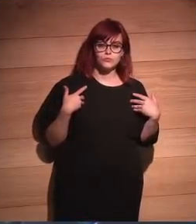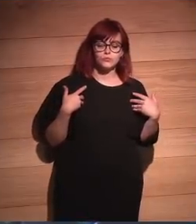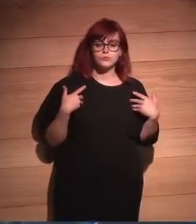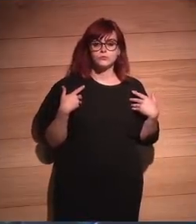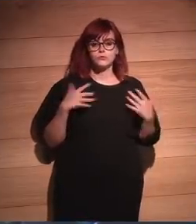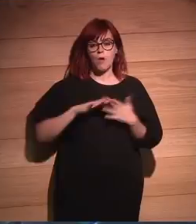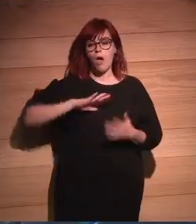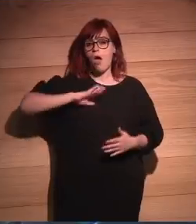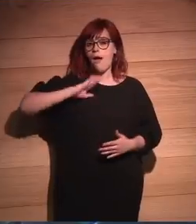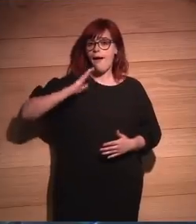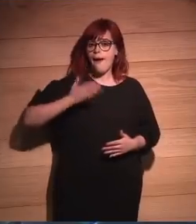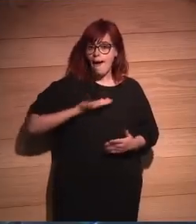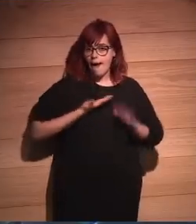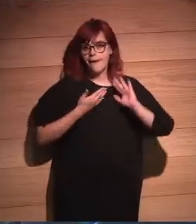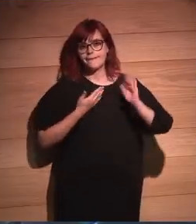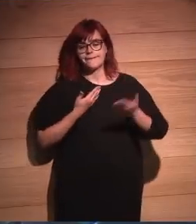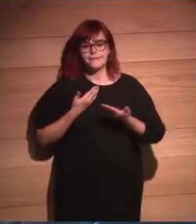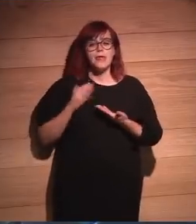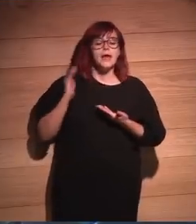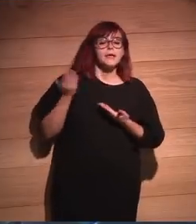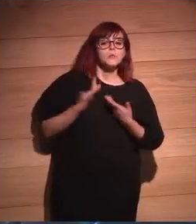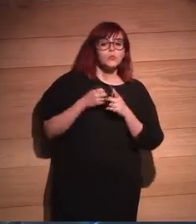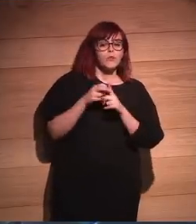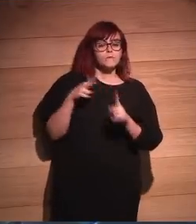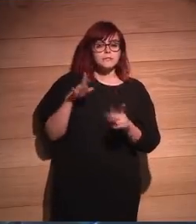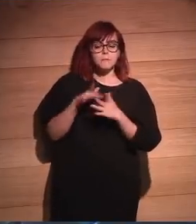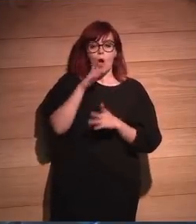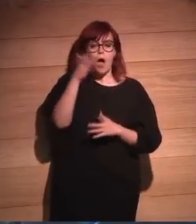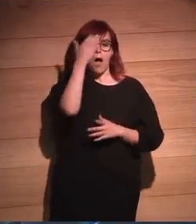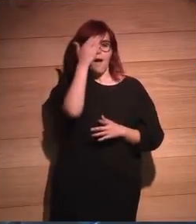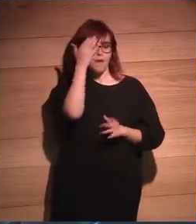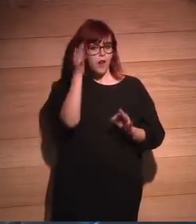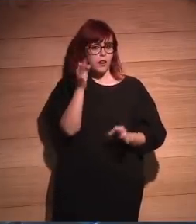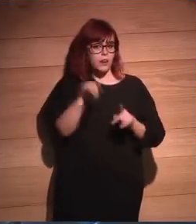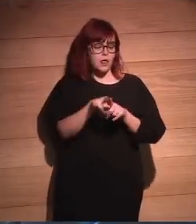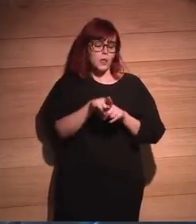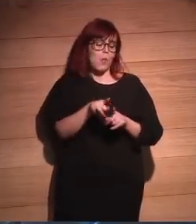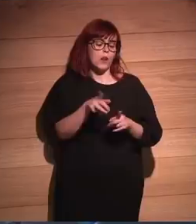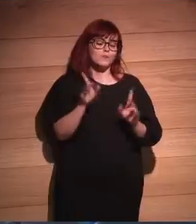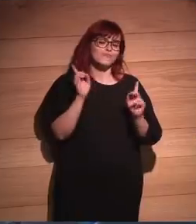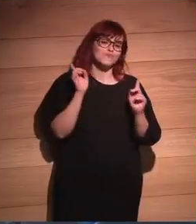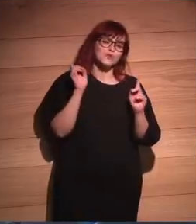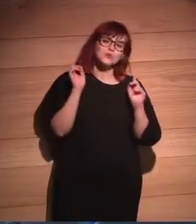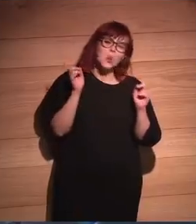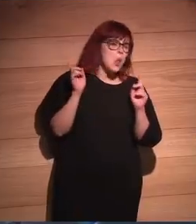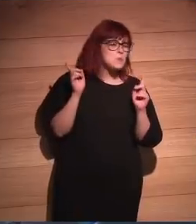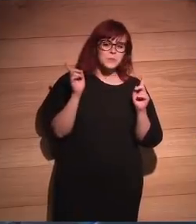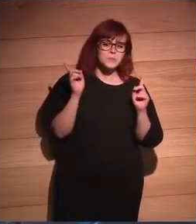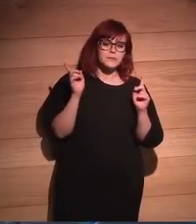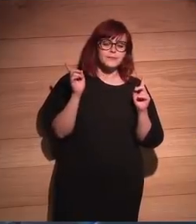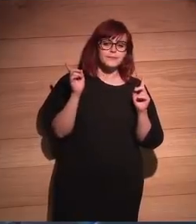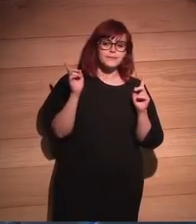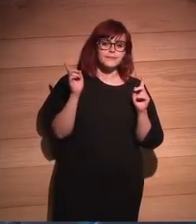de ataques que no solamente son ataques desde la perspectiva, diríamos, de los hackers a los que antes se refería el general, sino que en cierto modo lo que hacen